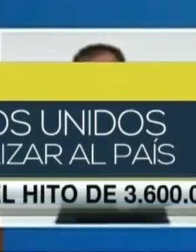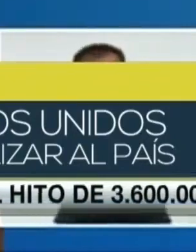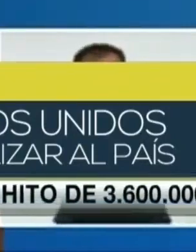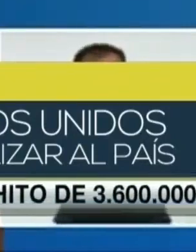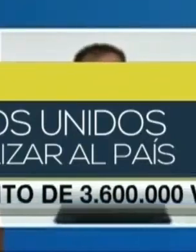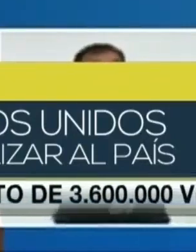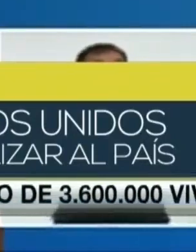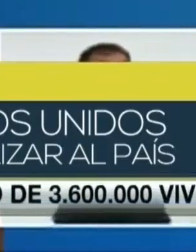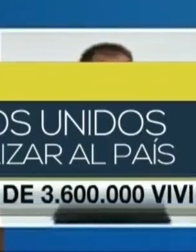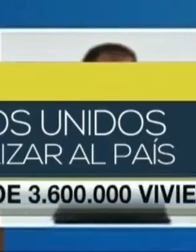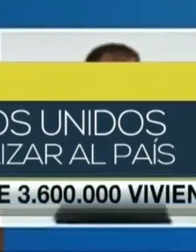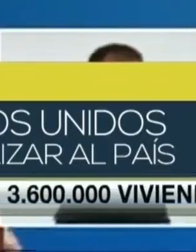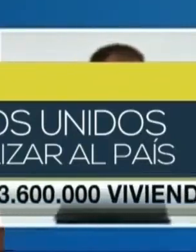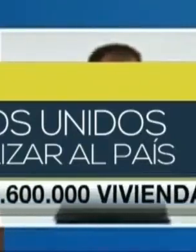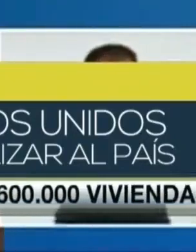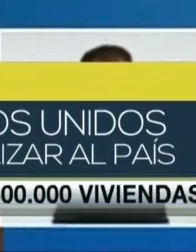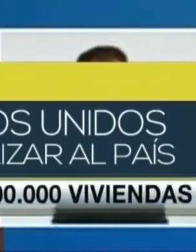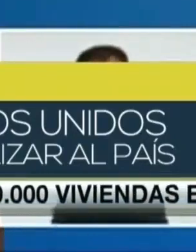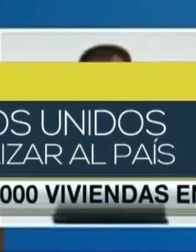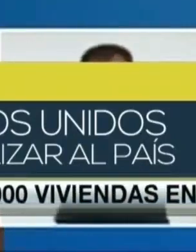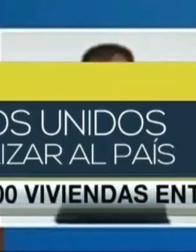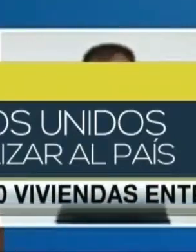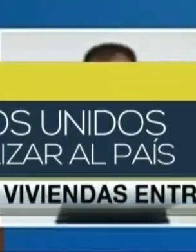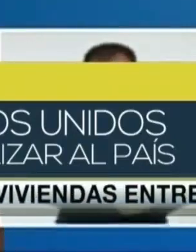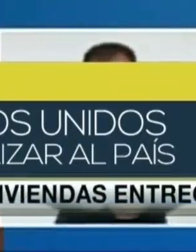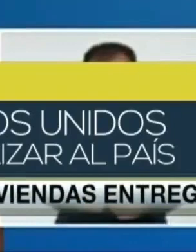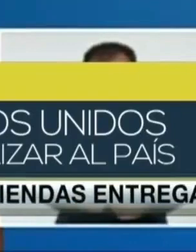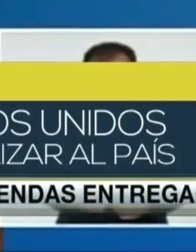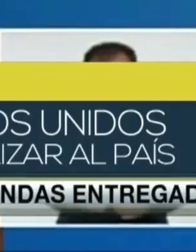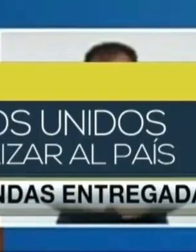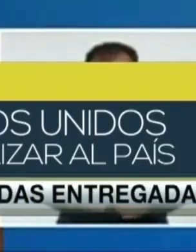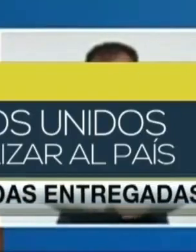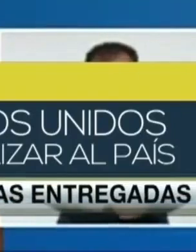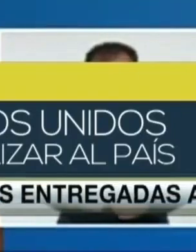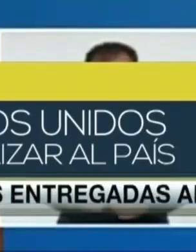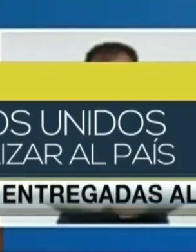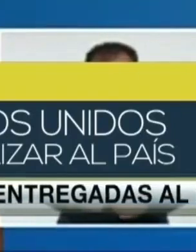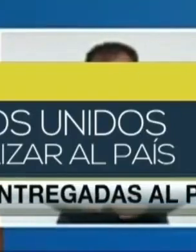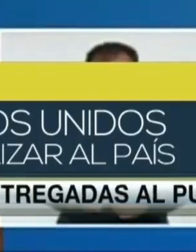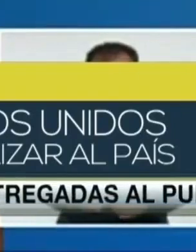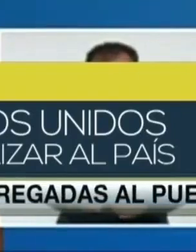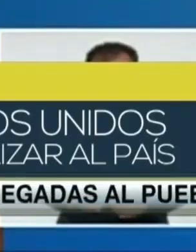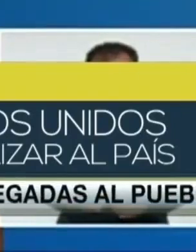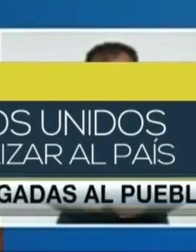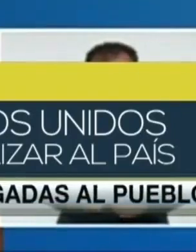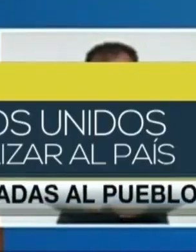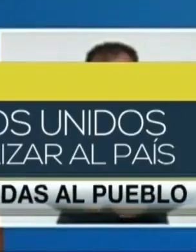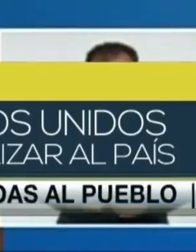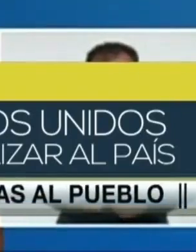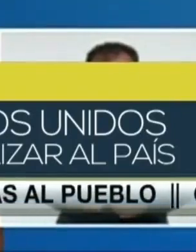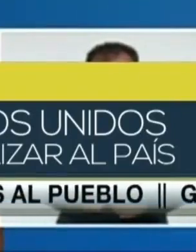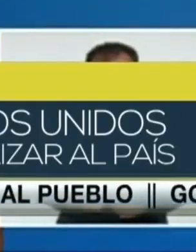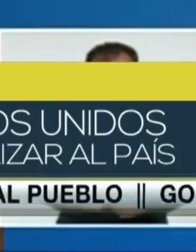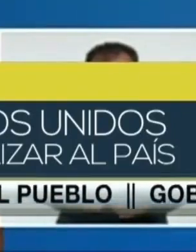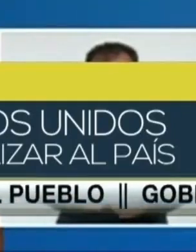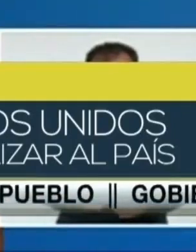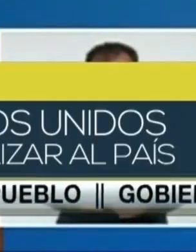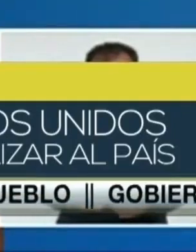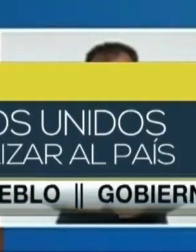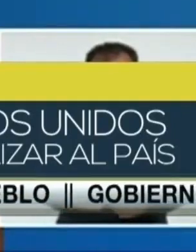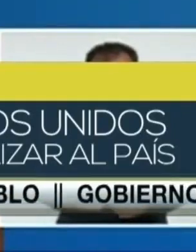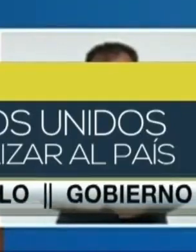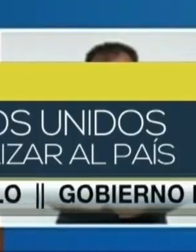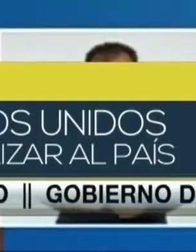de la República y de los tribunales cubanos. He dado ya